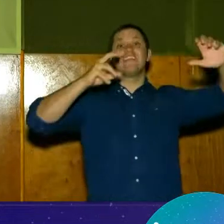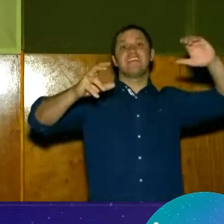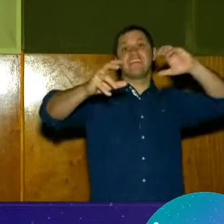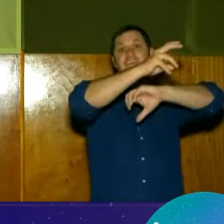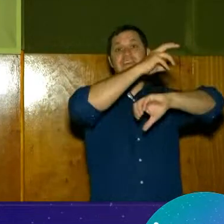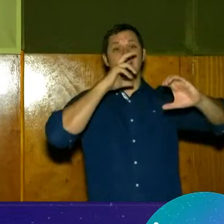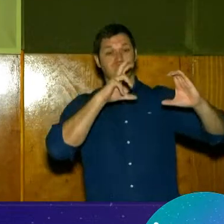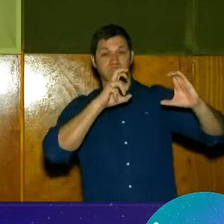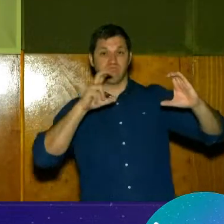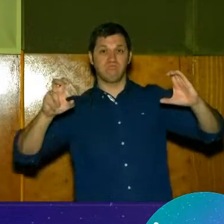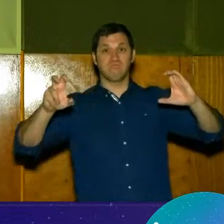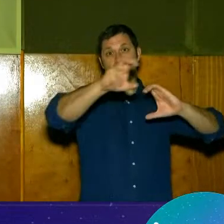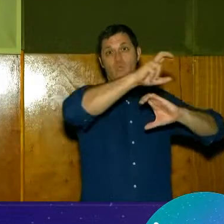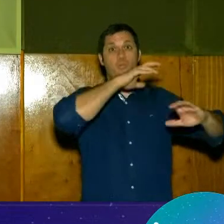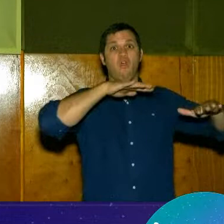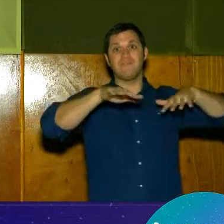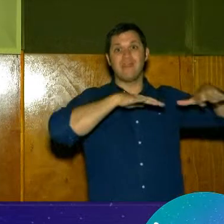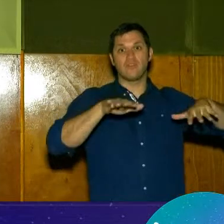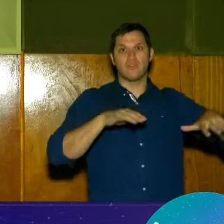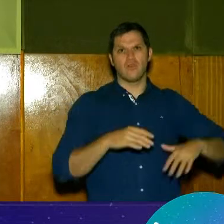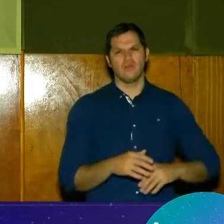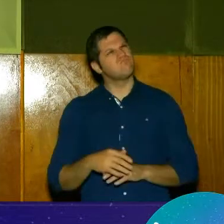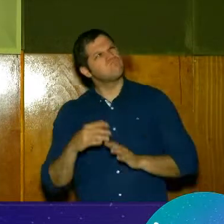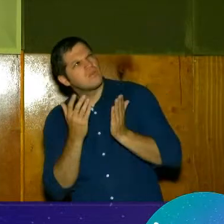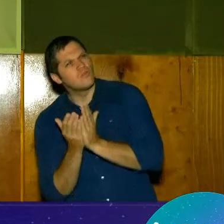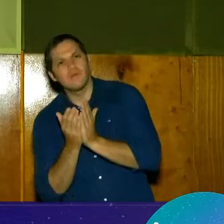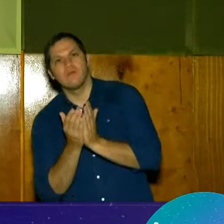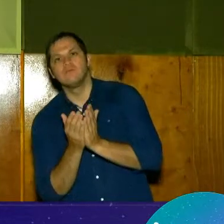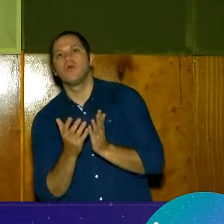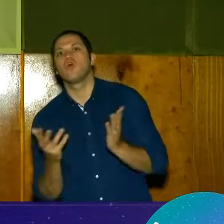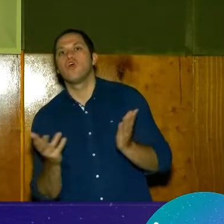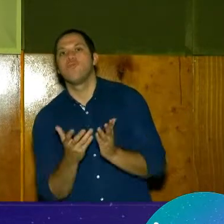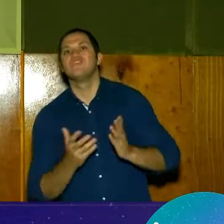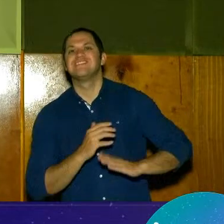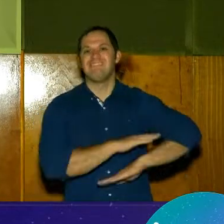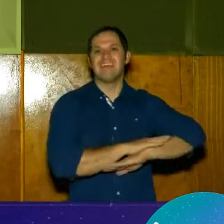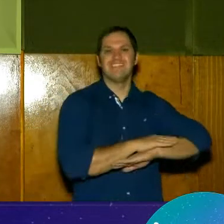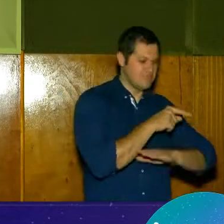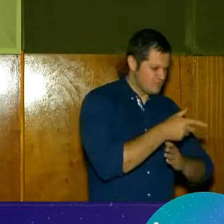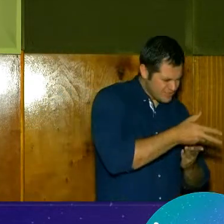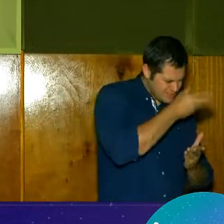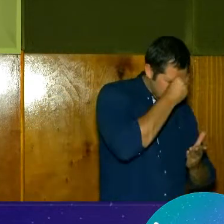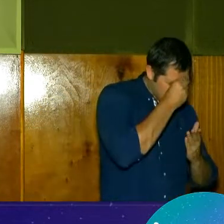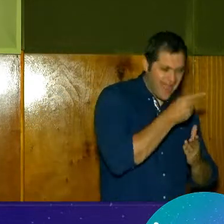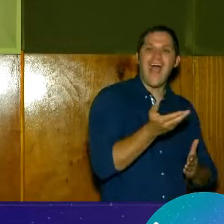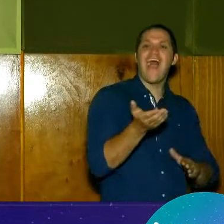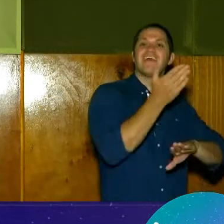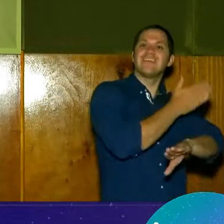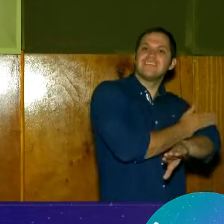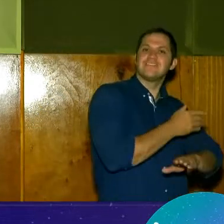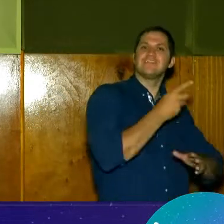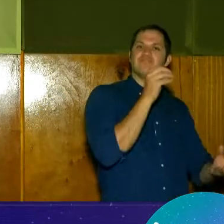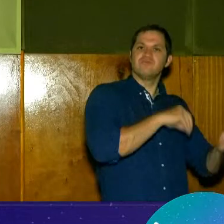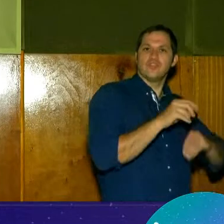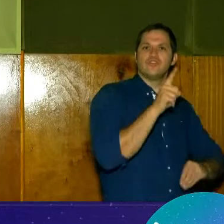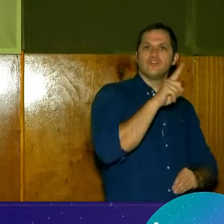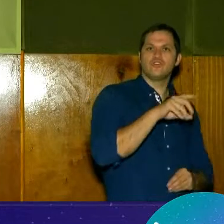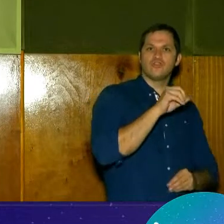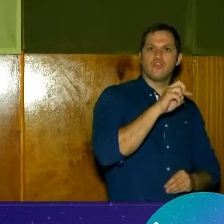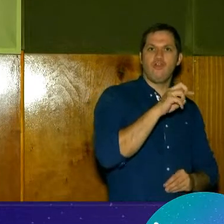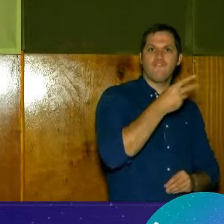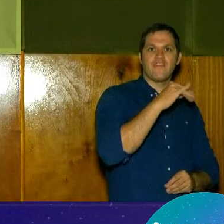redactar sus leyes de kepler las leyes que definen el movimiento de los planetas en el sistema solar las observaciones de sofía